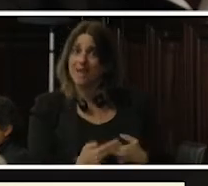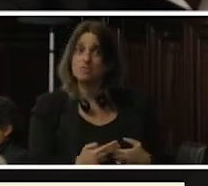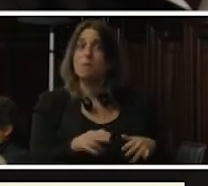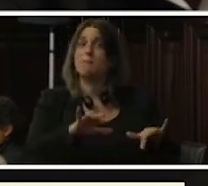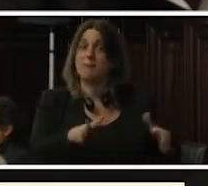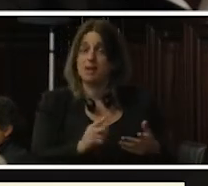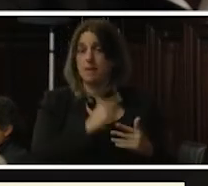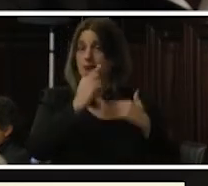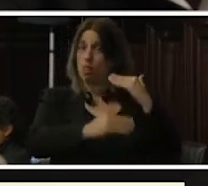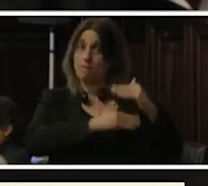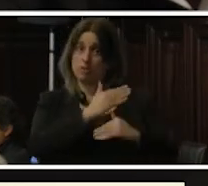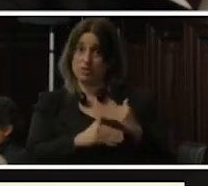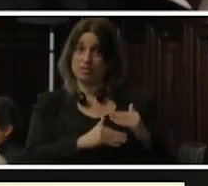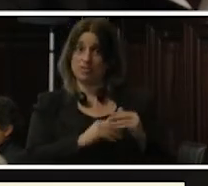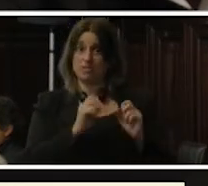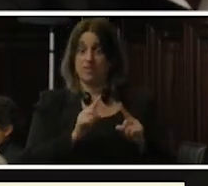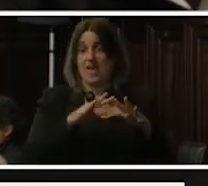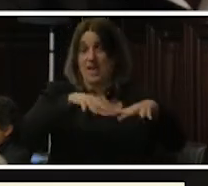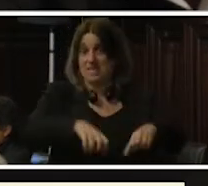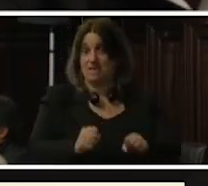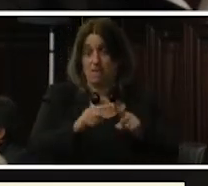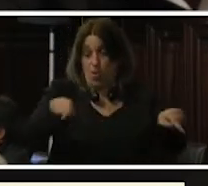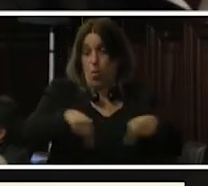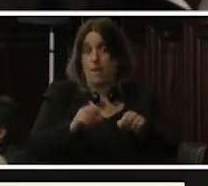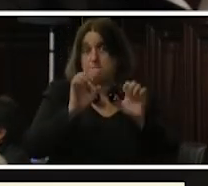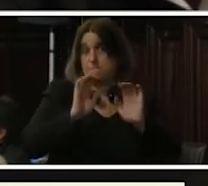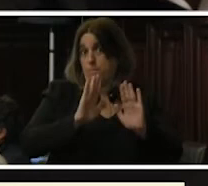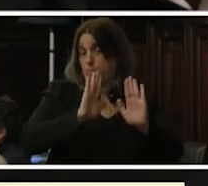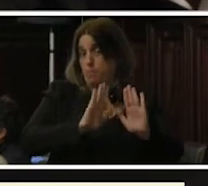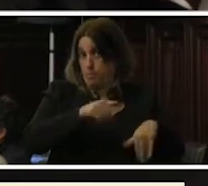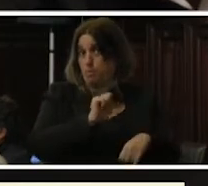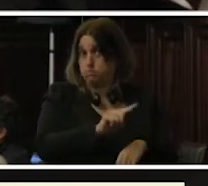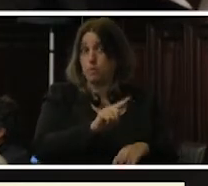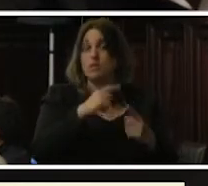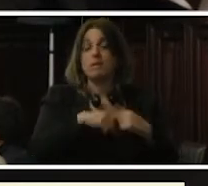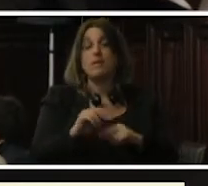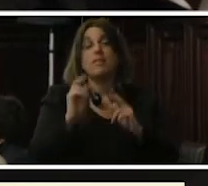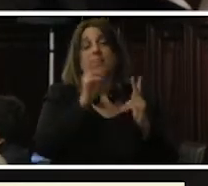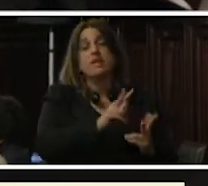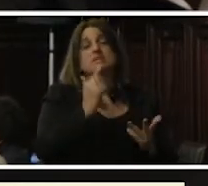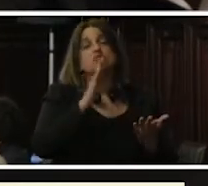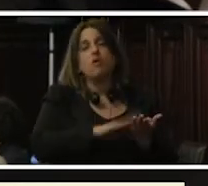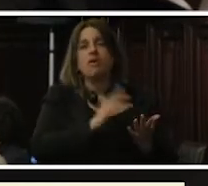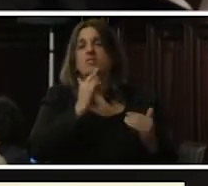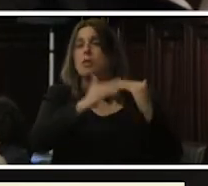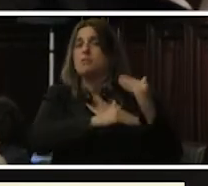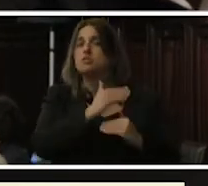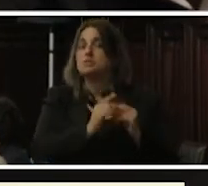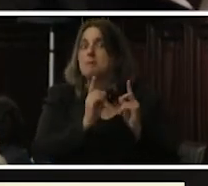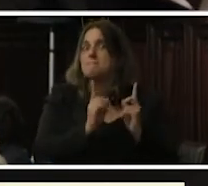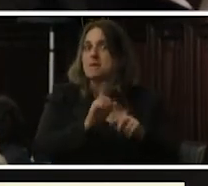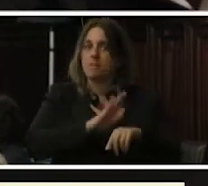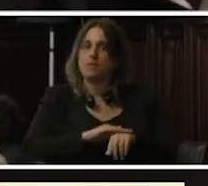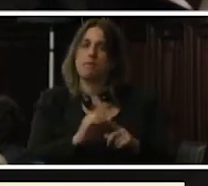estos procesos de establecimiento de reservas y también señala que mientras estos procesos se dan, se deben